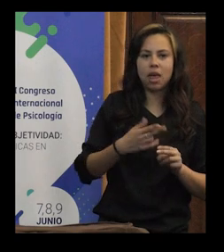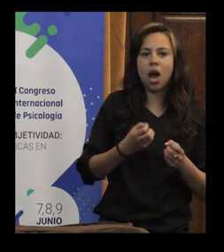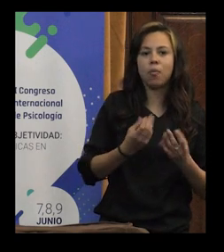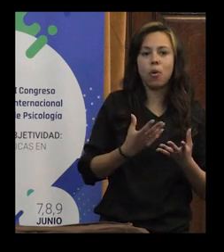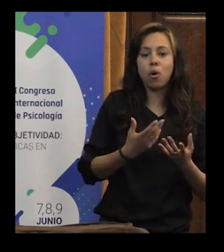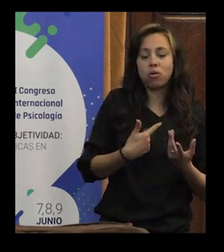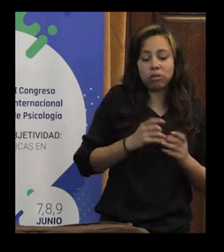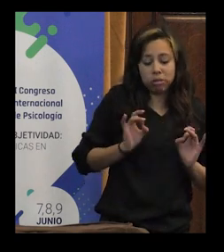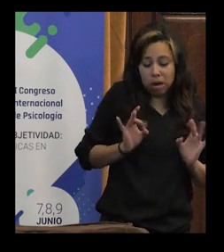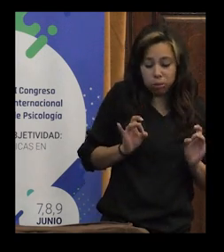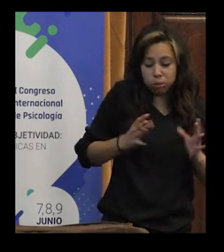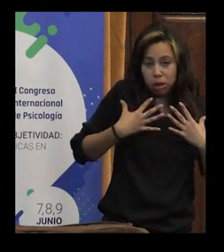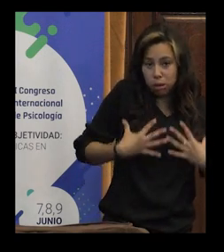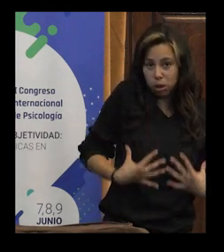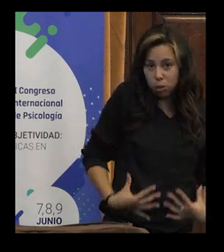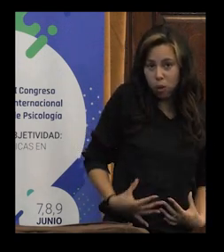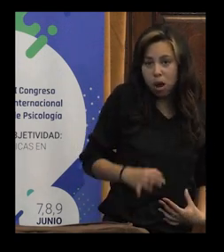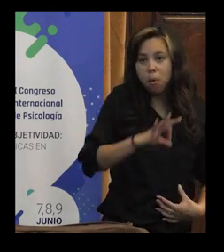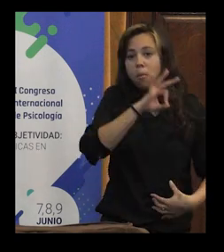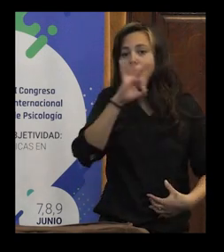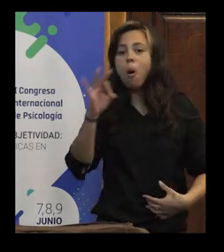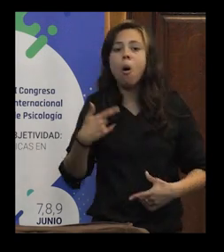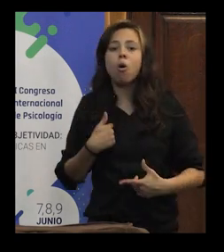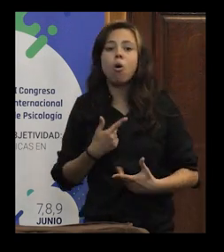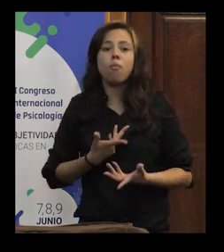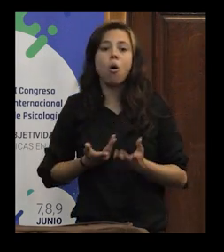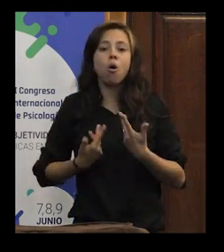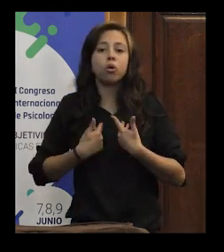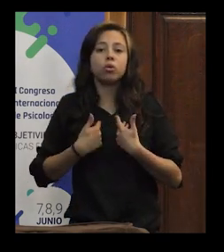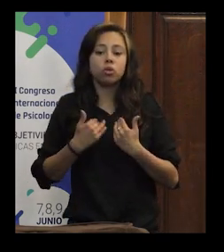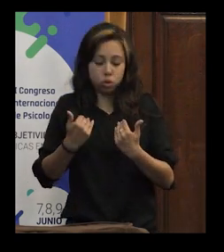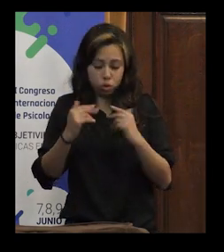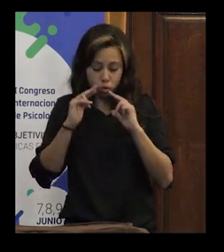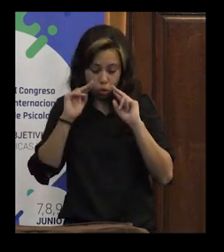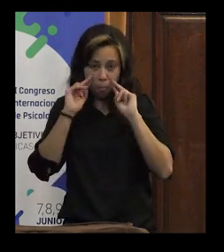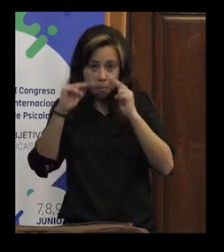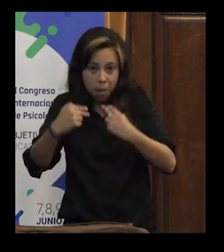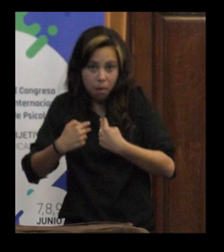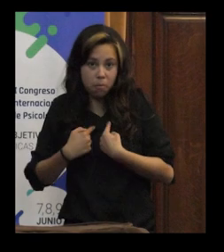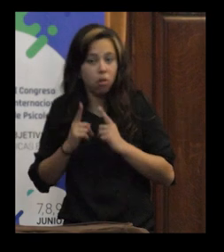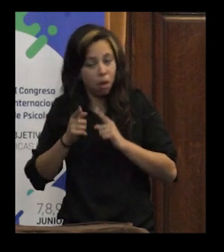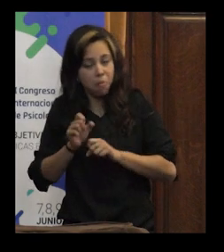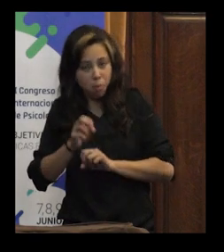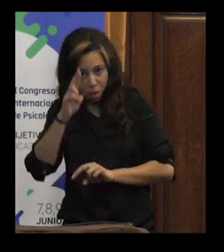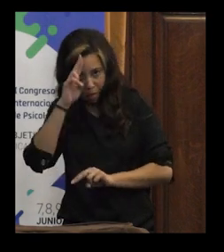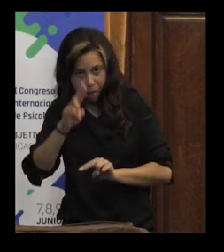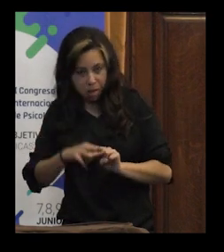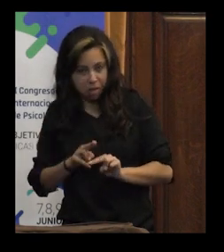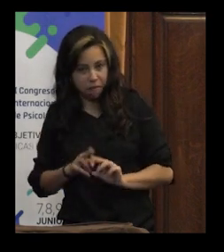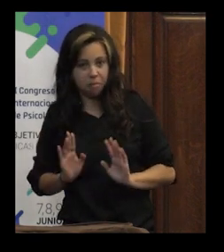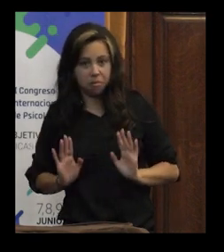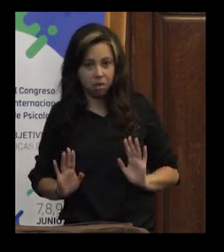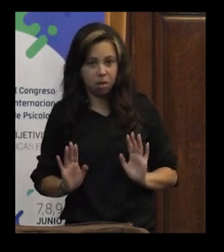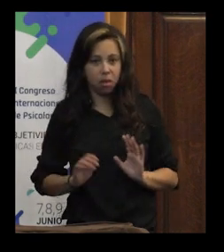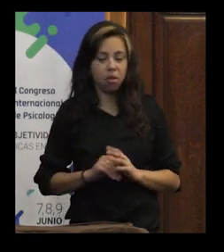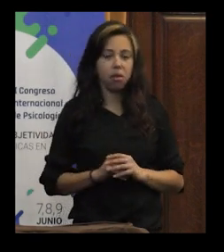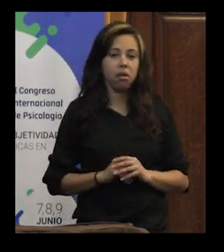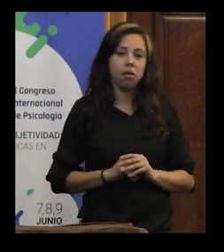el grado de control individual, alto o bajo, como en este diseño.